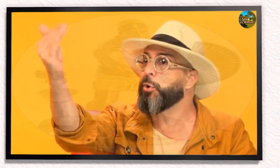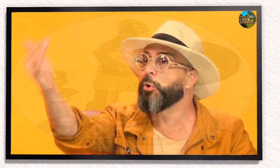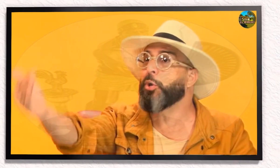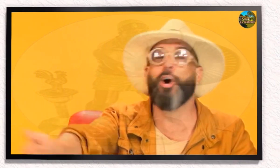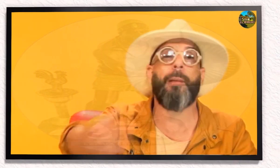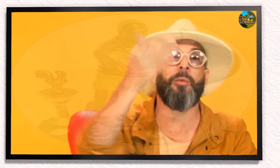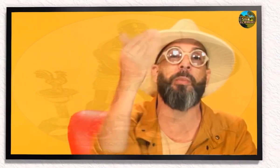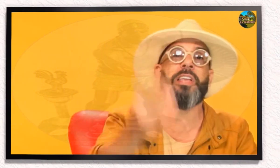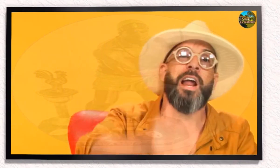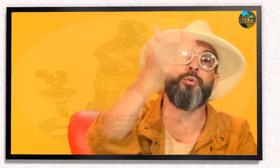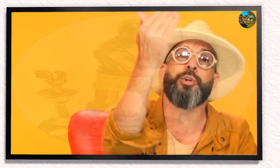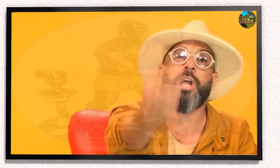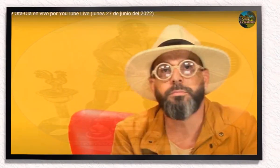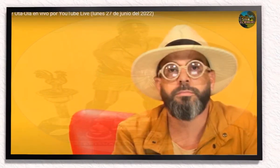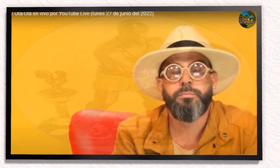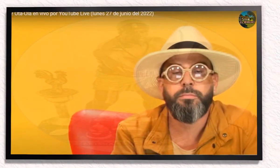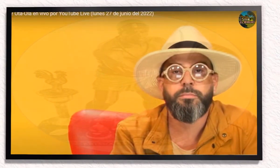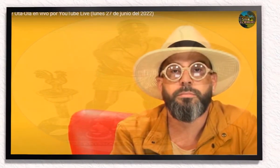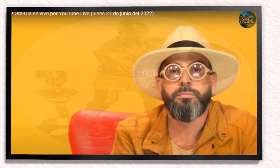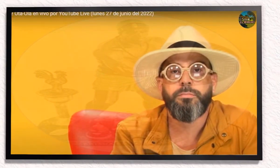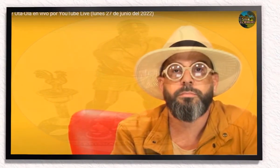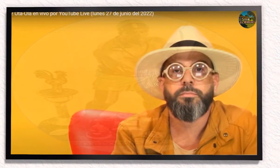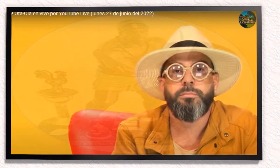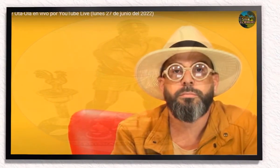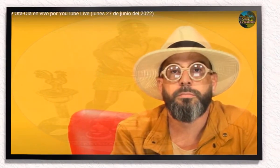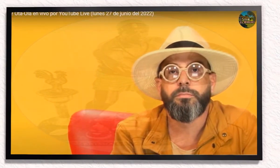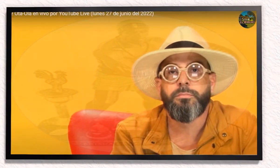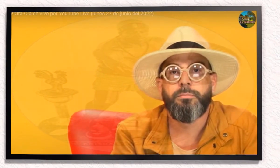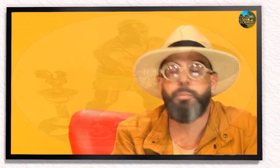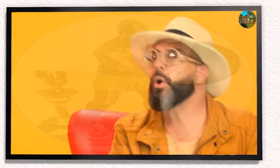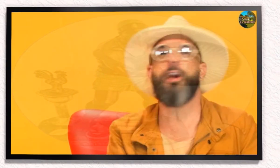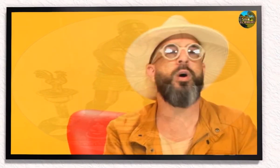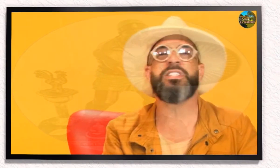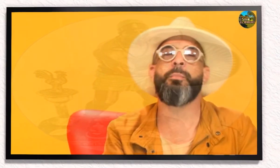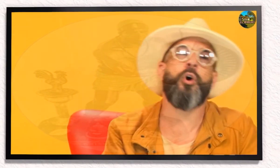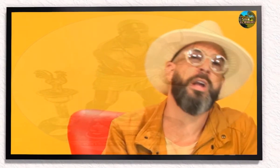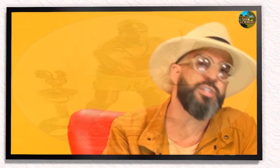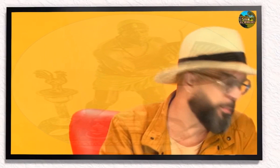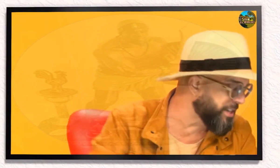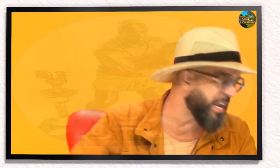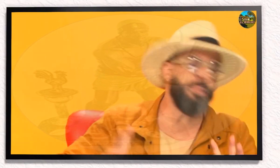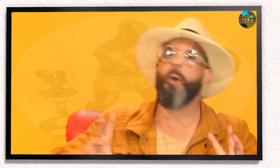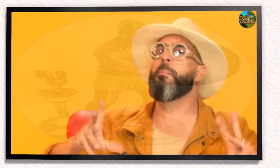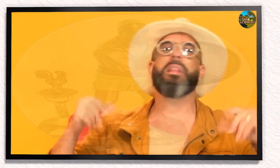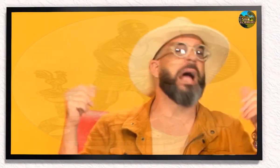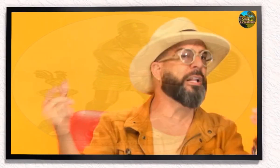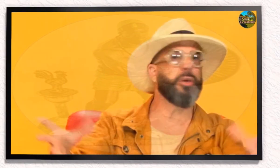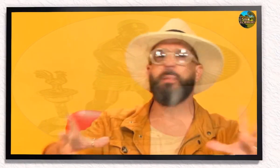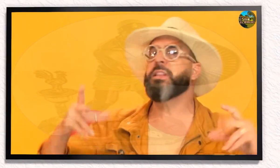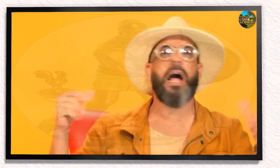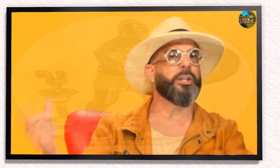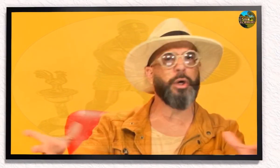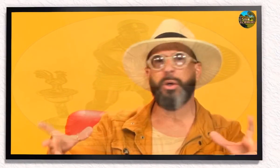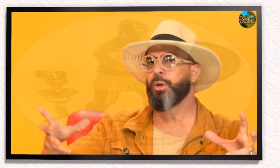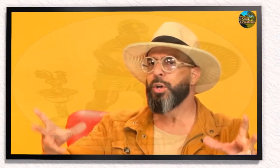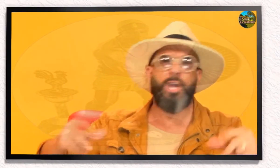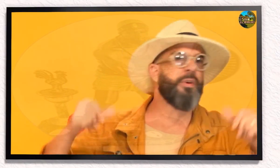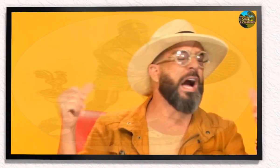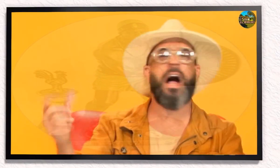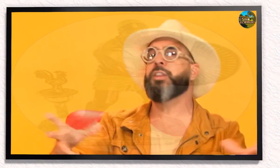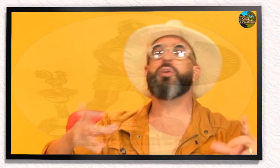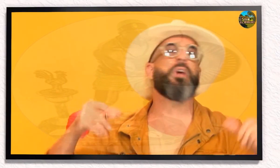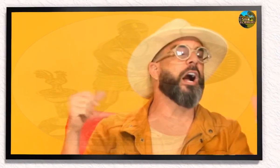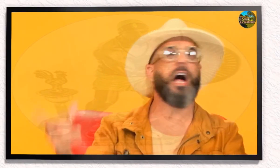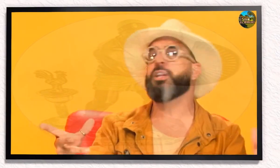conmigo está seco migajitas porque los desprecian oiga la misma otra vez ellos han llamado